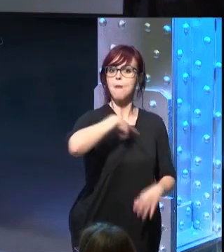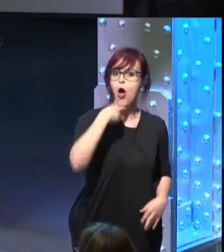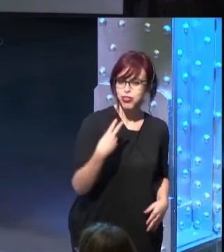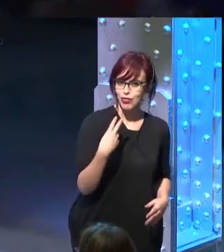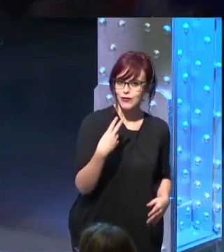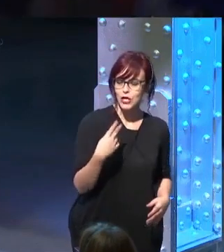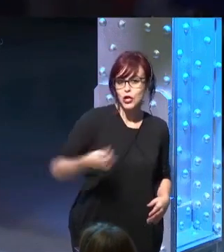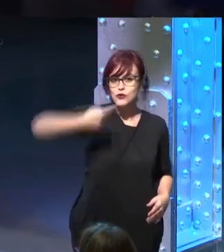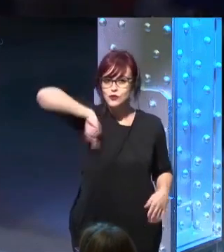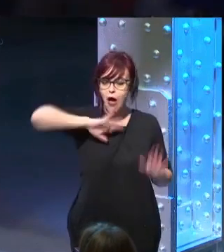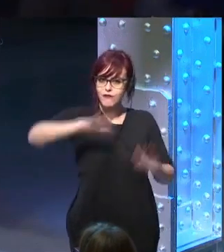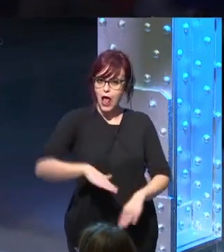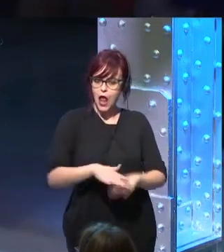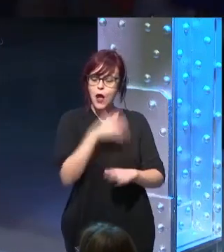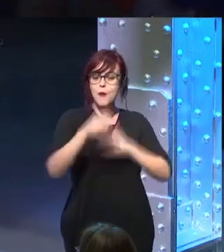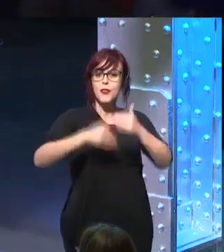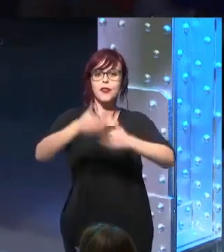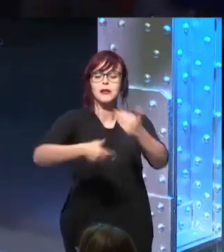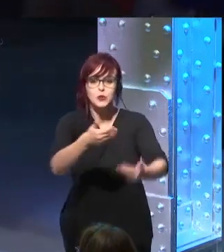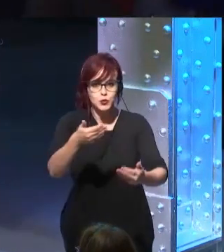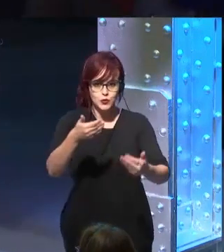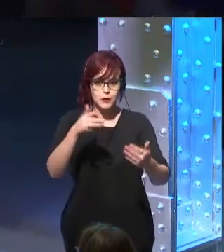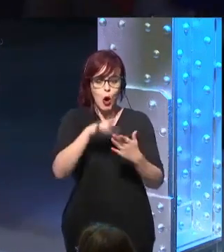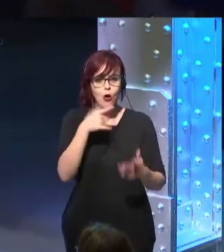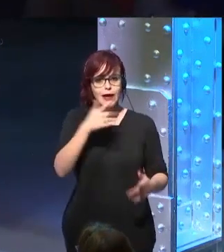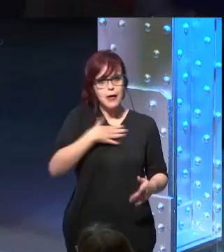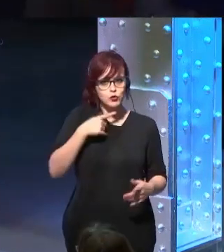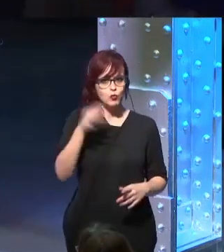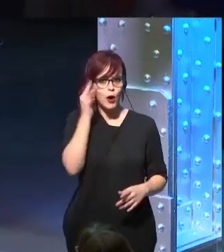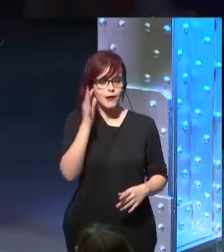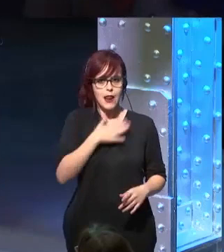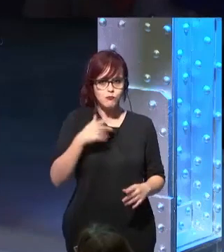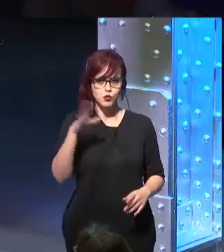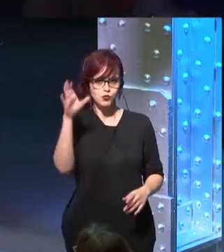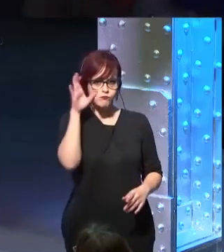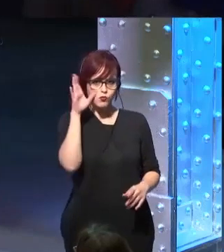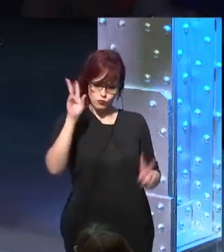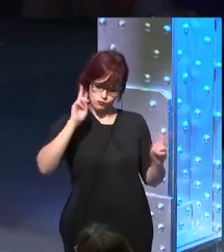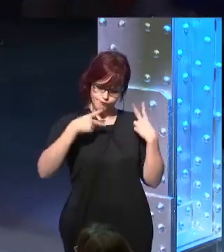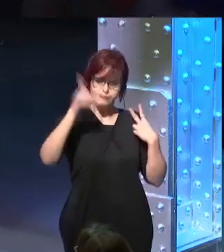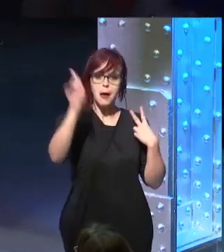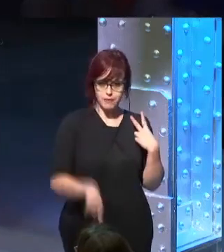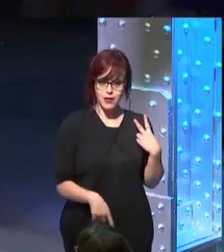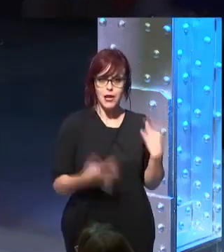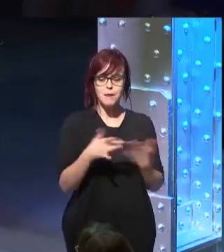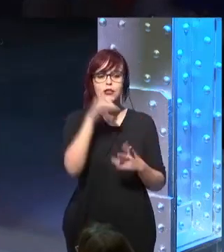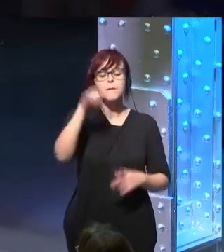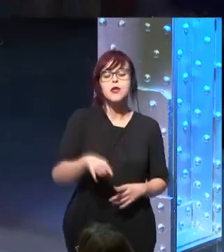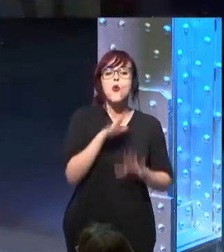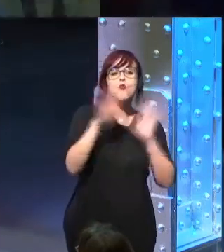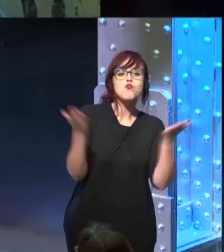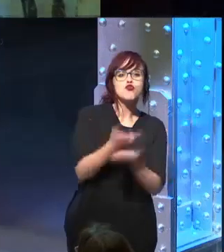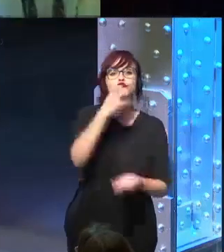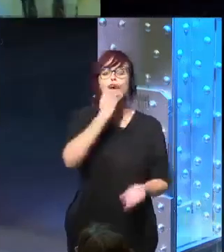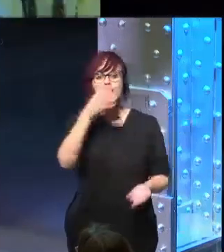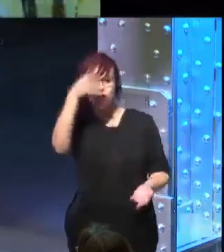de cómo hemos llegado a construir todos estos procedimientos para que se nos escuche nuestra voz. Y aquí tenemos el mundo